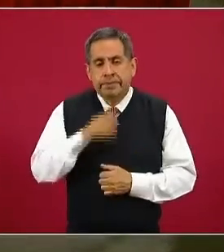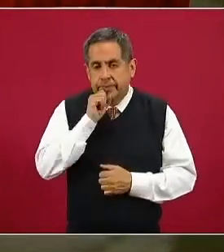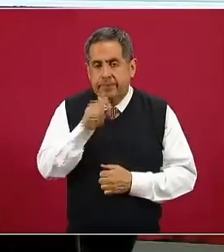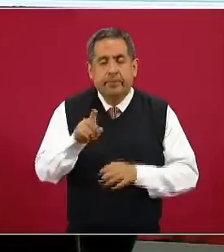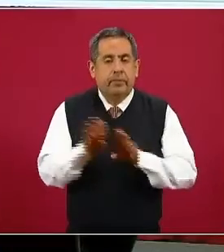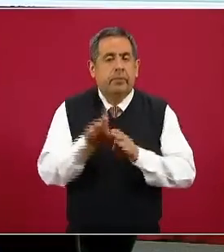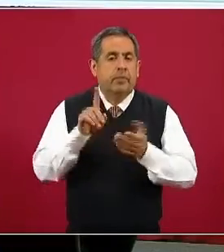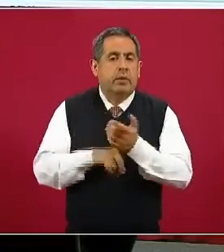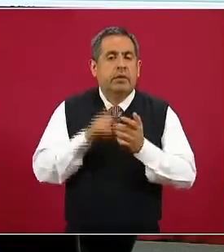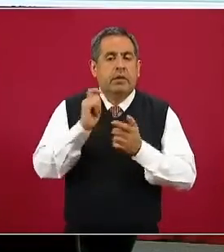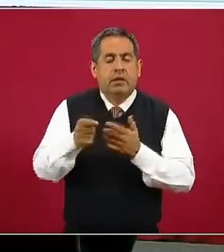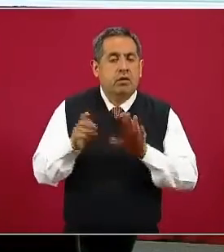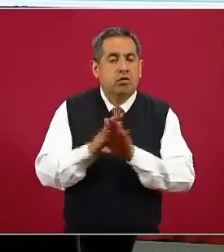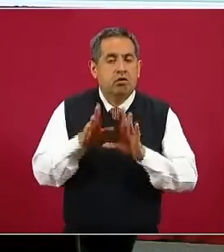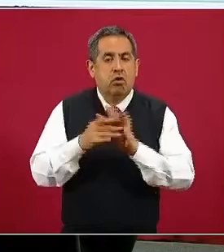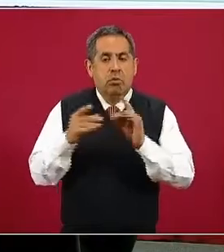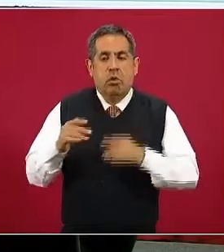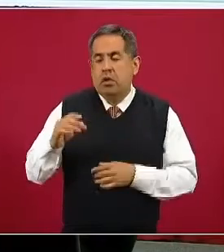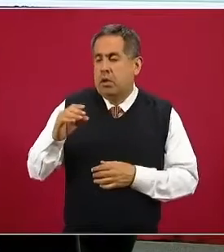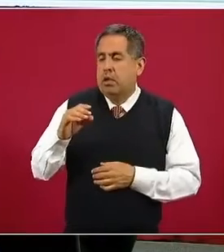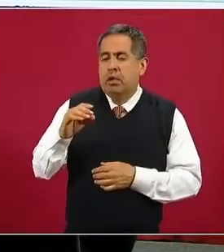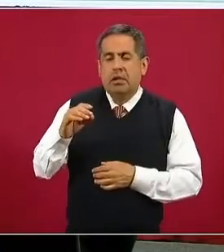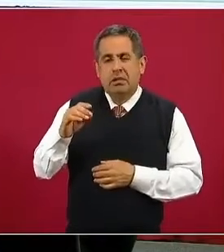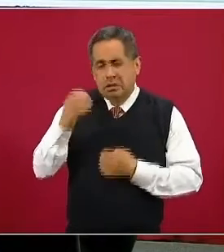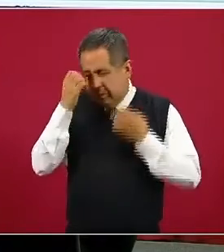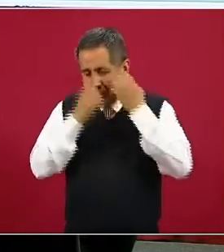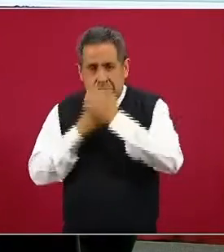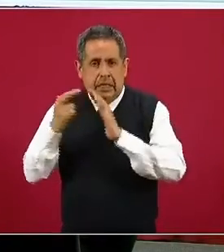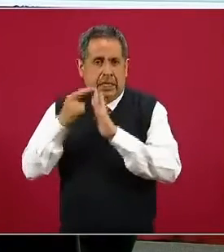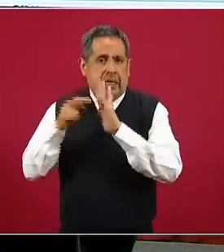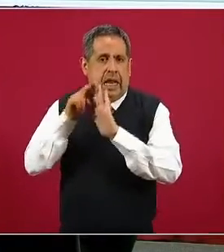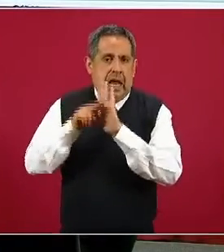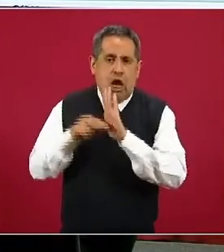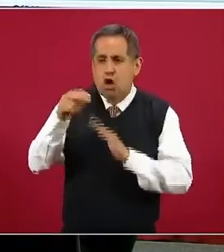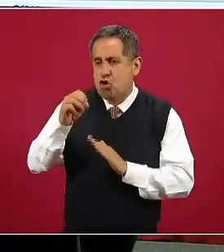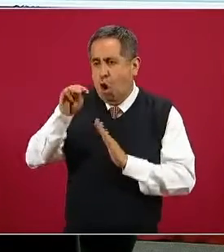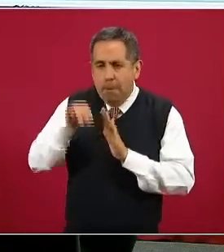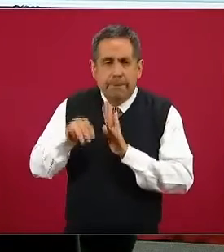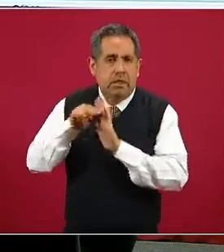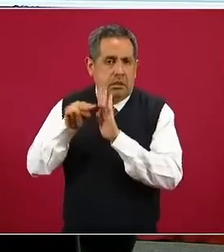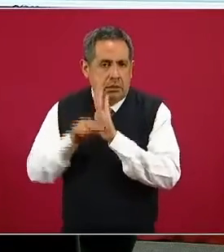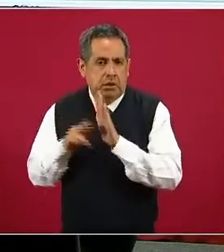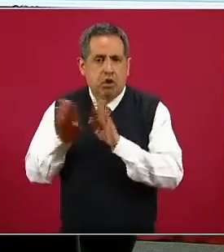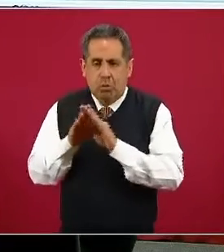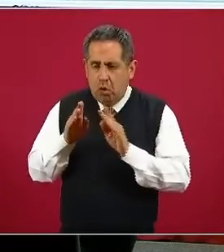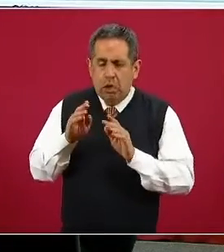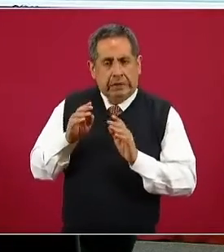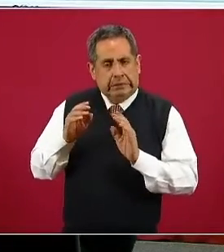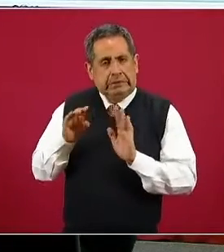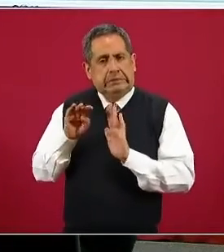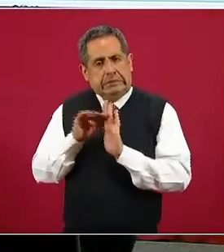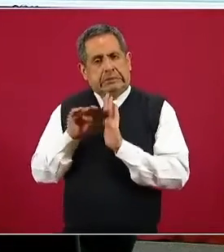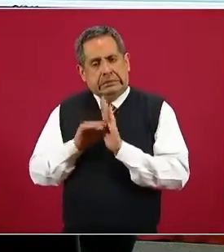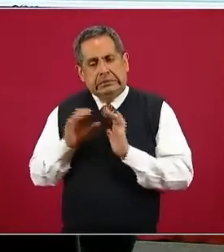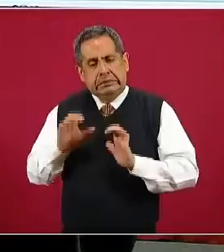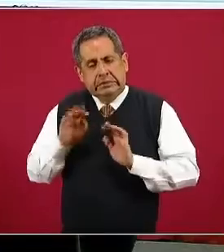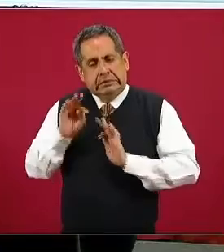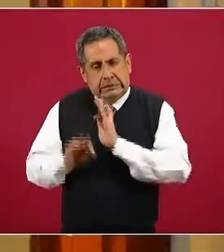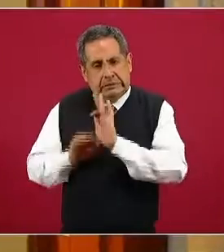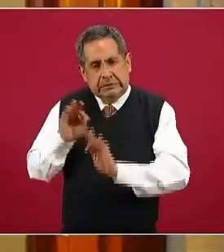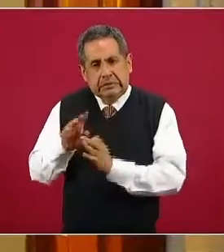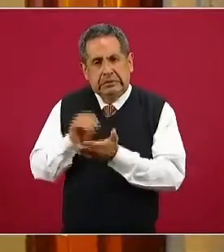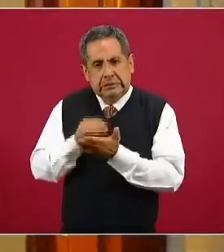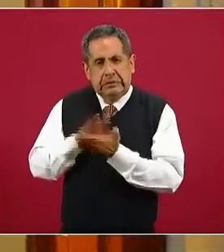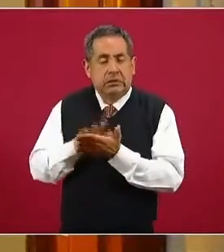parte que hacemos desde Senapres en cuanto a las normas oficiales, a las guías de tratamiento que van orientando, y una